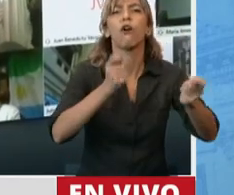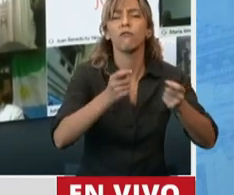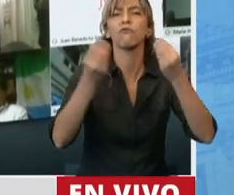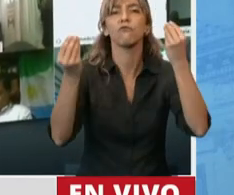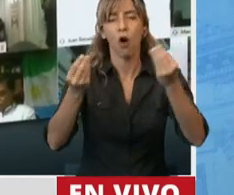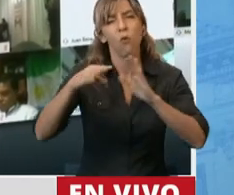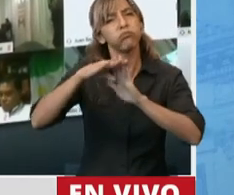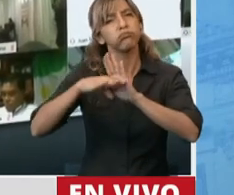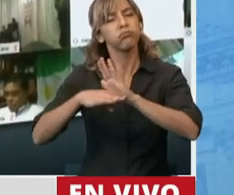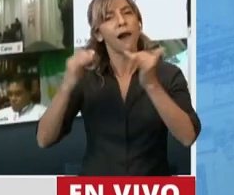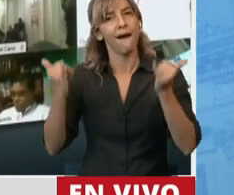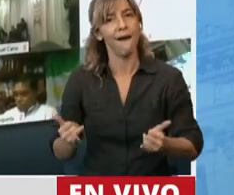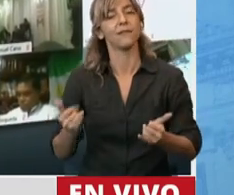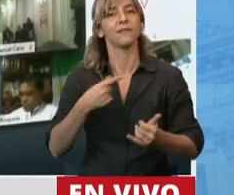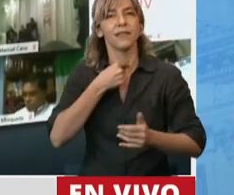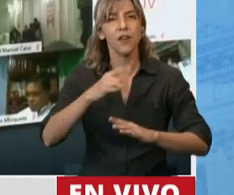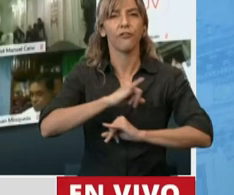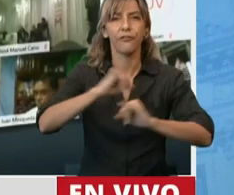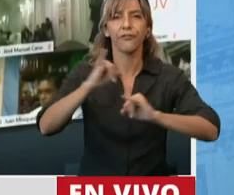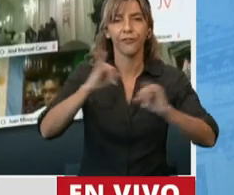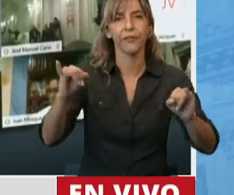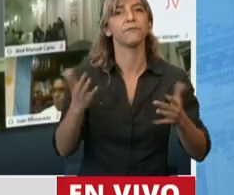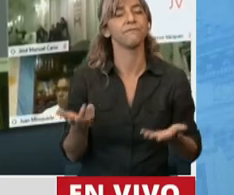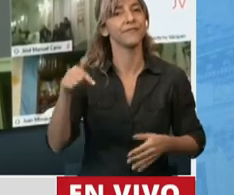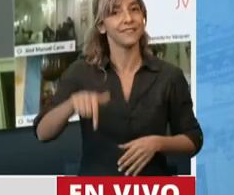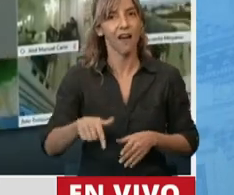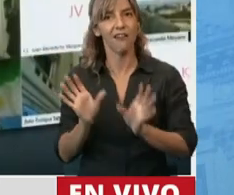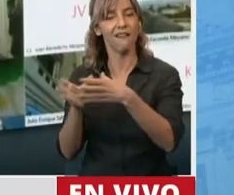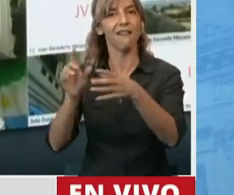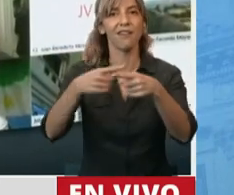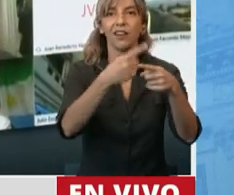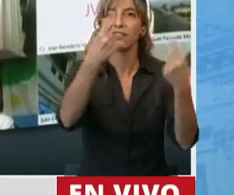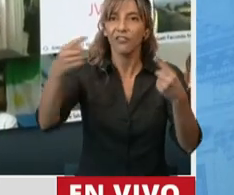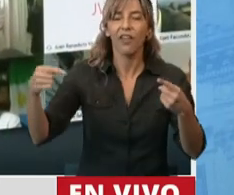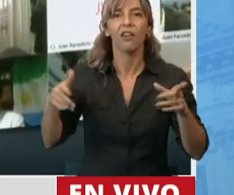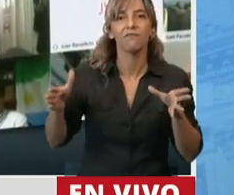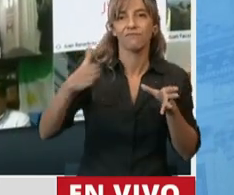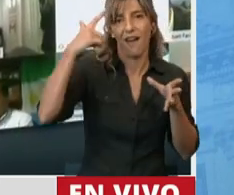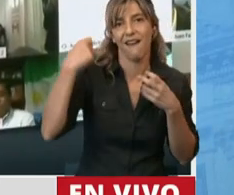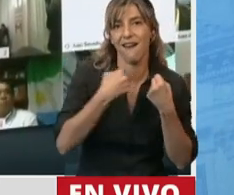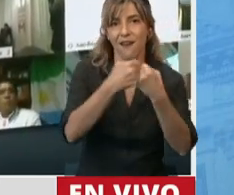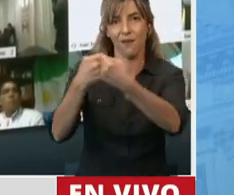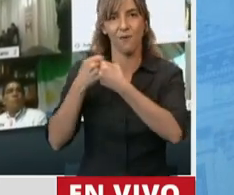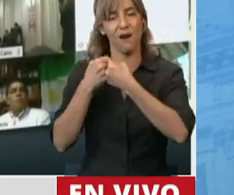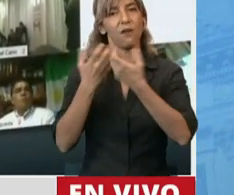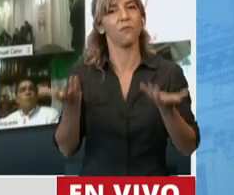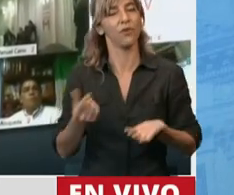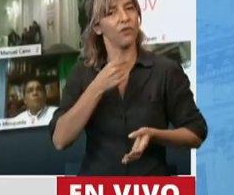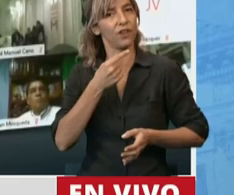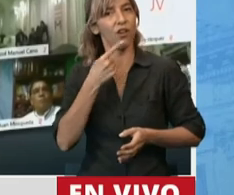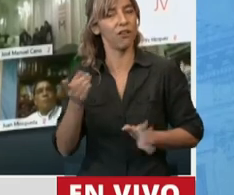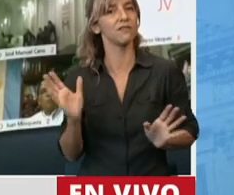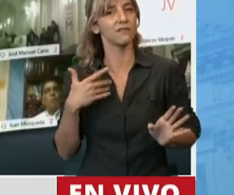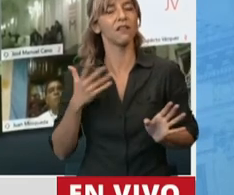proyecto llegue ahora consensuado por todo el arco político, pero también queremos dejar constancia que el oficialismo